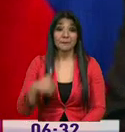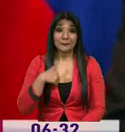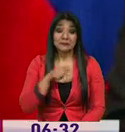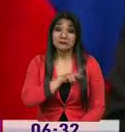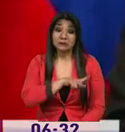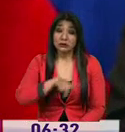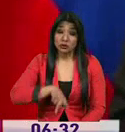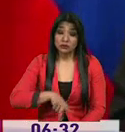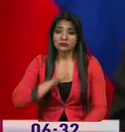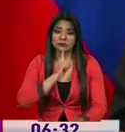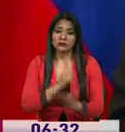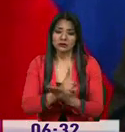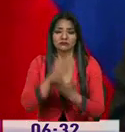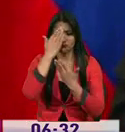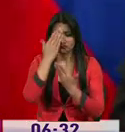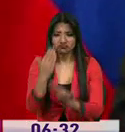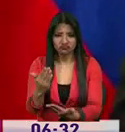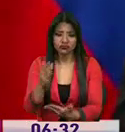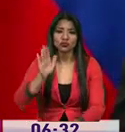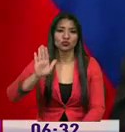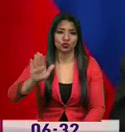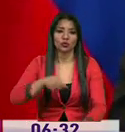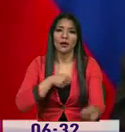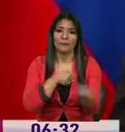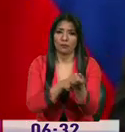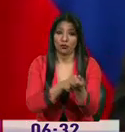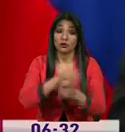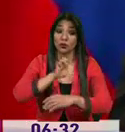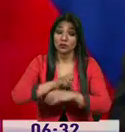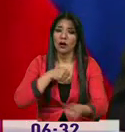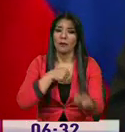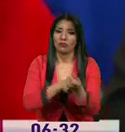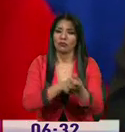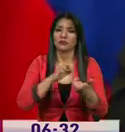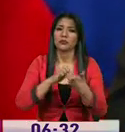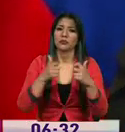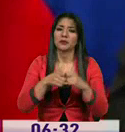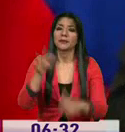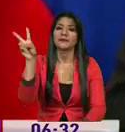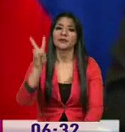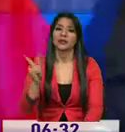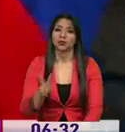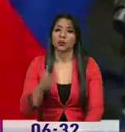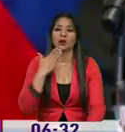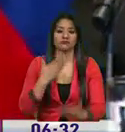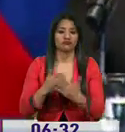Expreso mi consideración, presidente Moreno, por el apoyo de su nación en la crisis humanitaria venezolana.